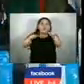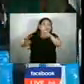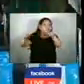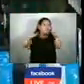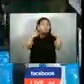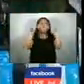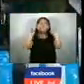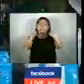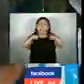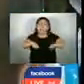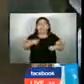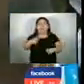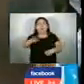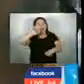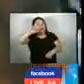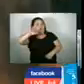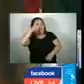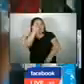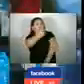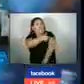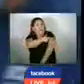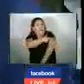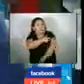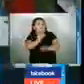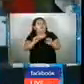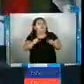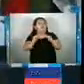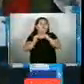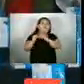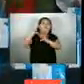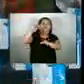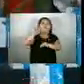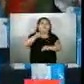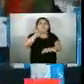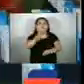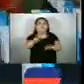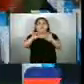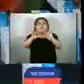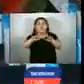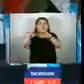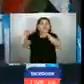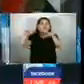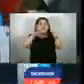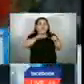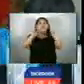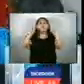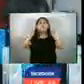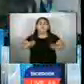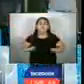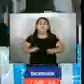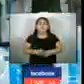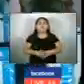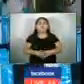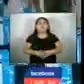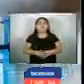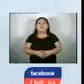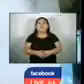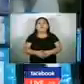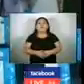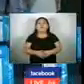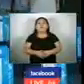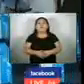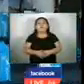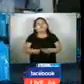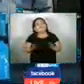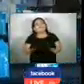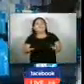edad, y las 3 dosis están disponibles para las personas mayores de 18 años.